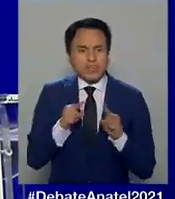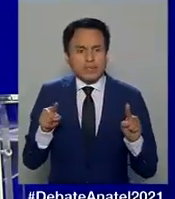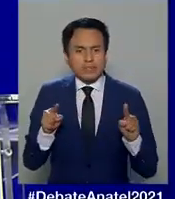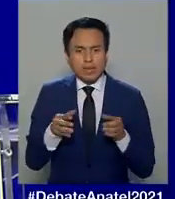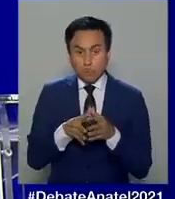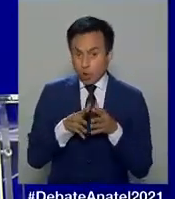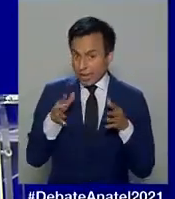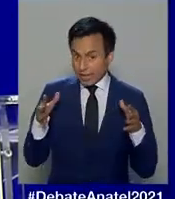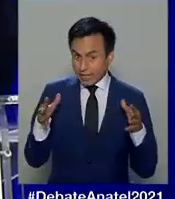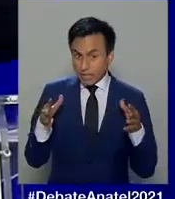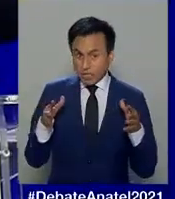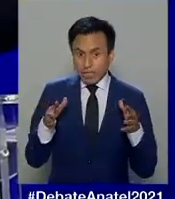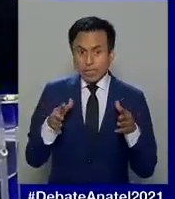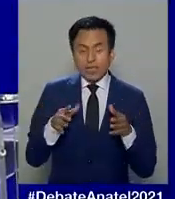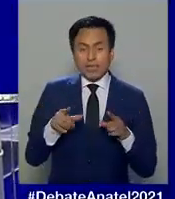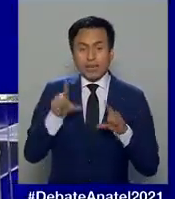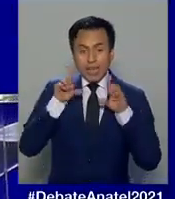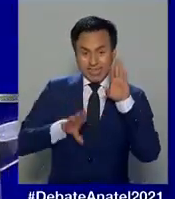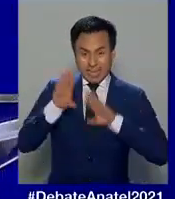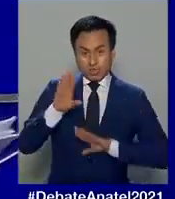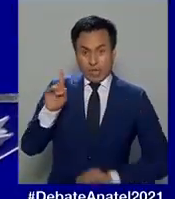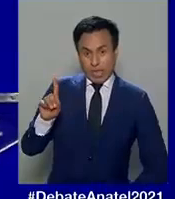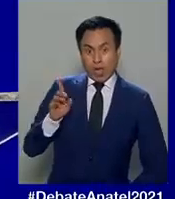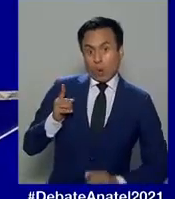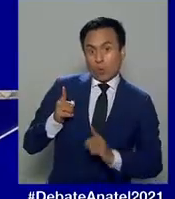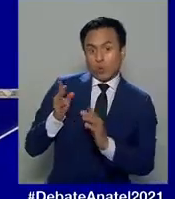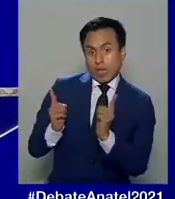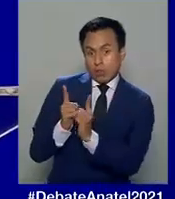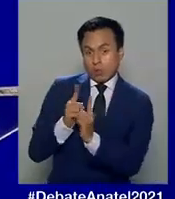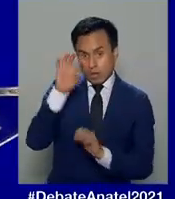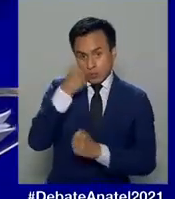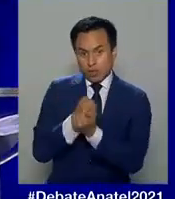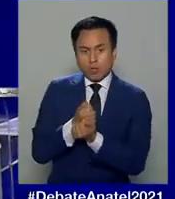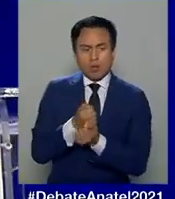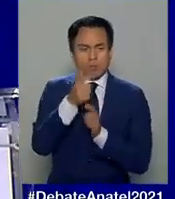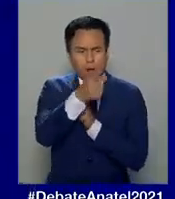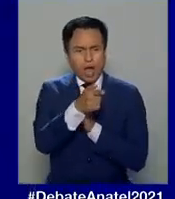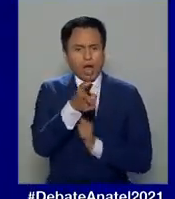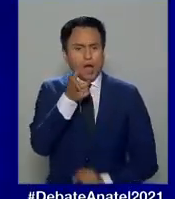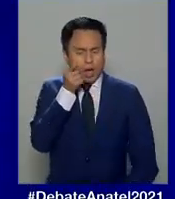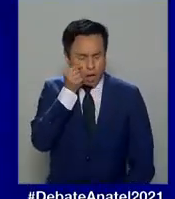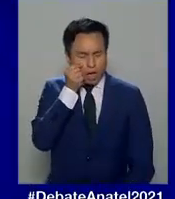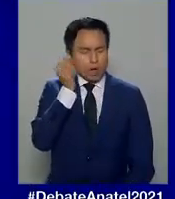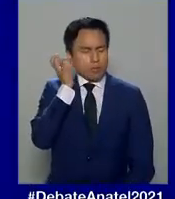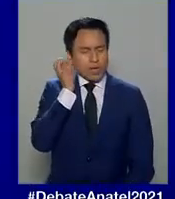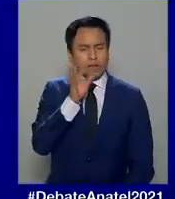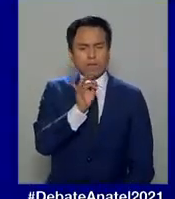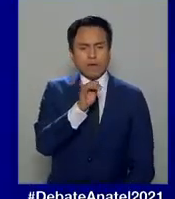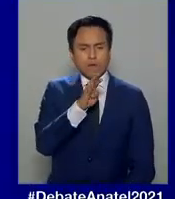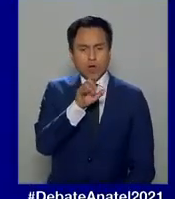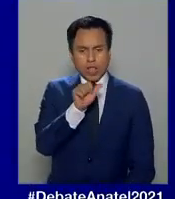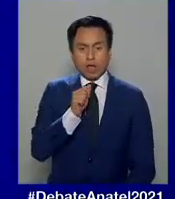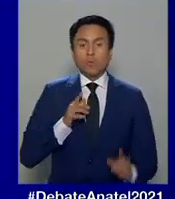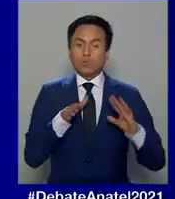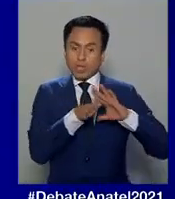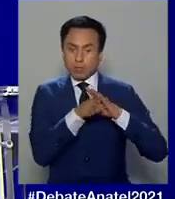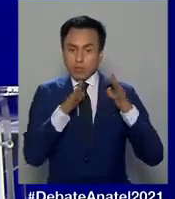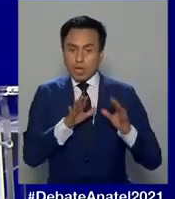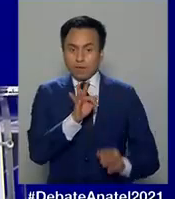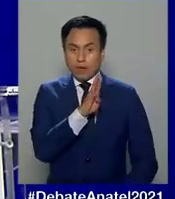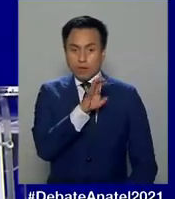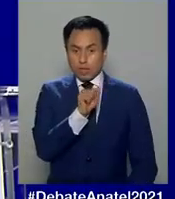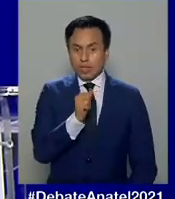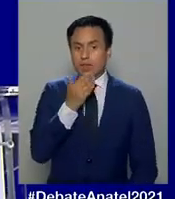grande. Mientras el candidato al frente se juntaba con el carabinero que dejó ciego a Fabiola Campillay, yo me juntaba justamente con Fabiola Campillay y con